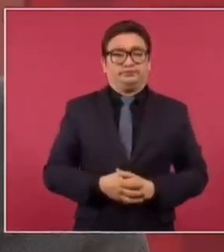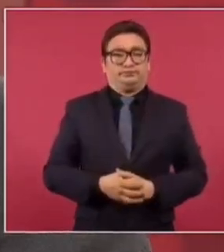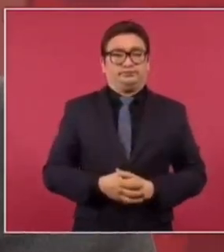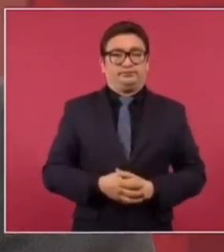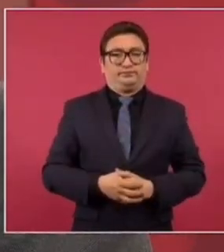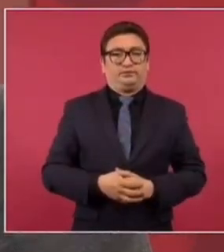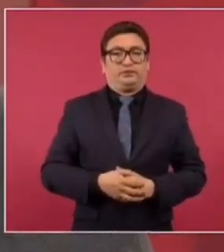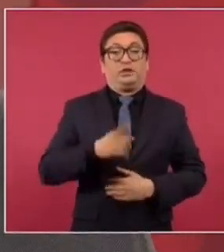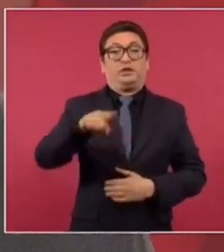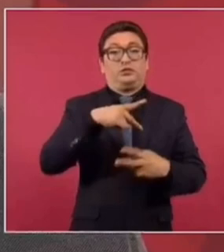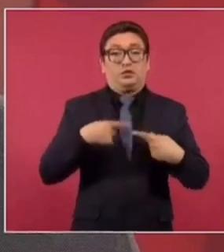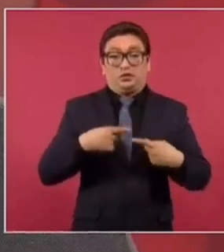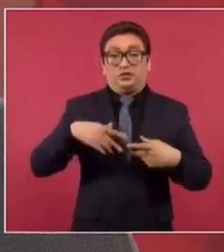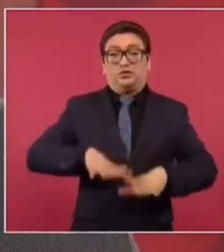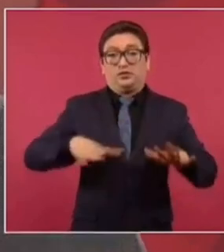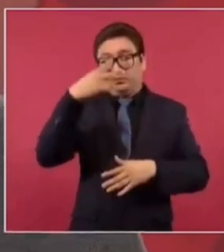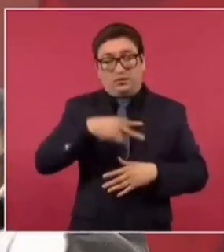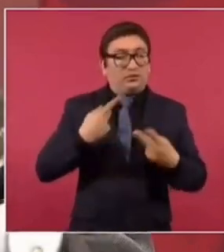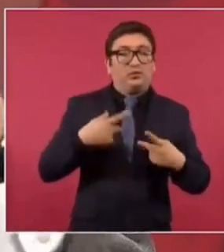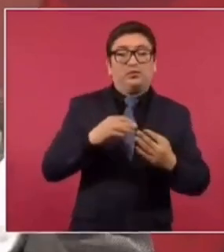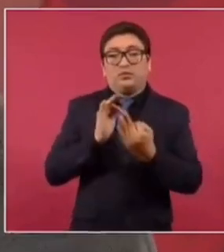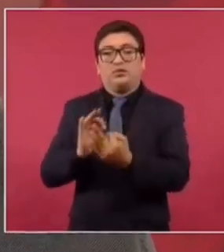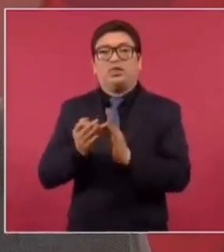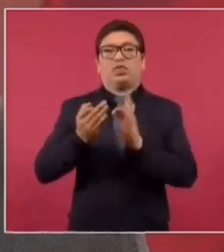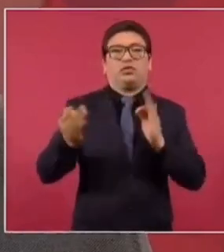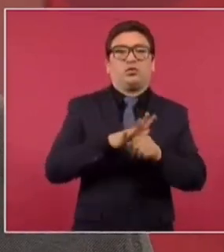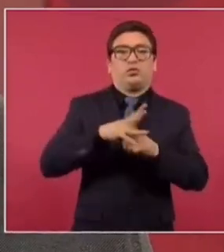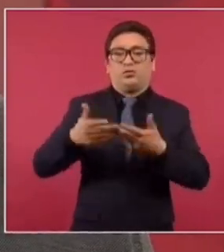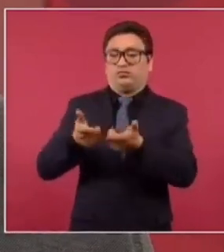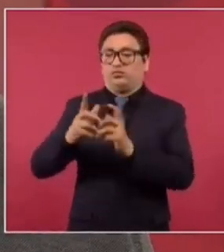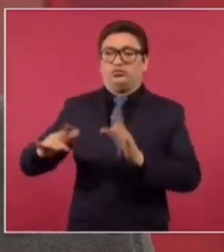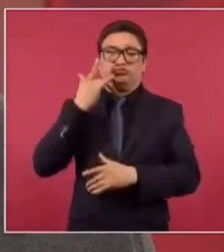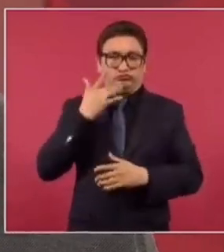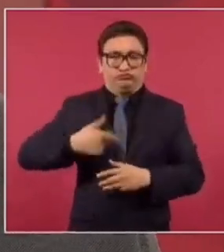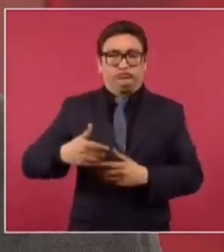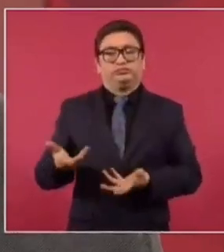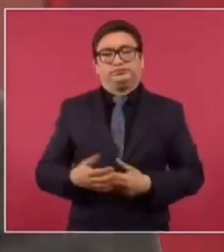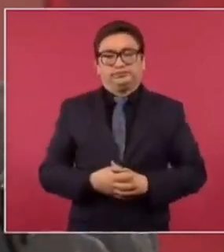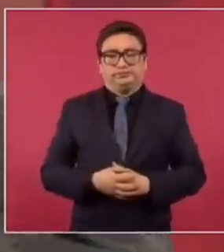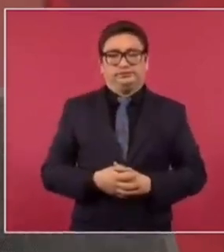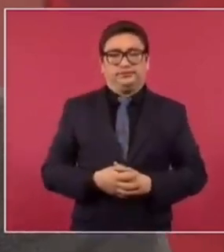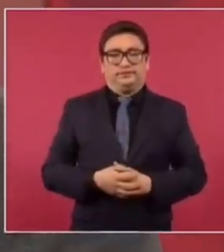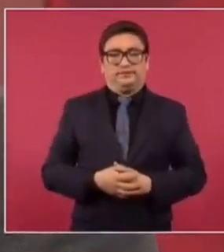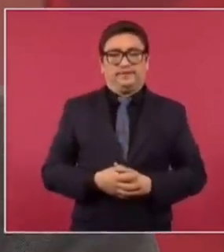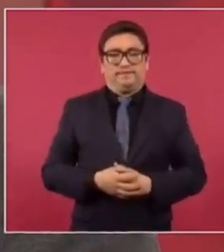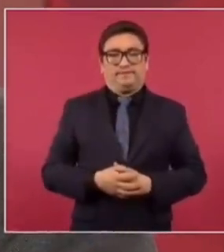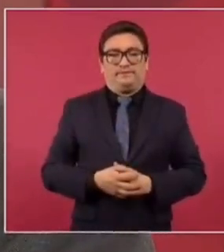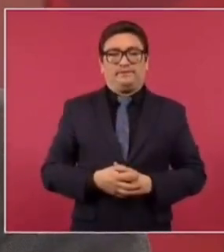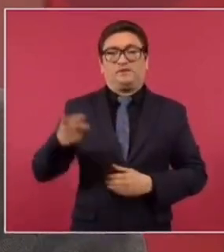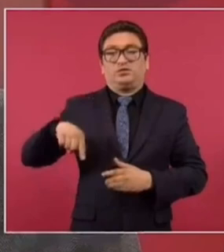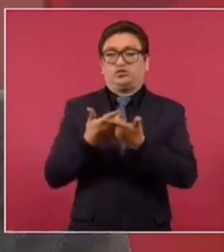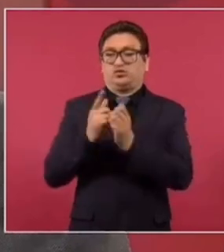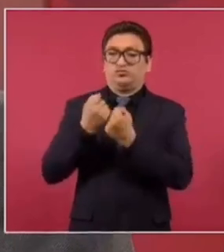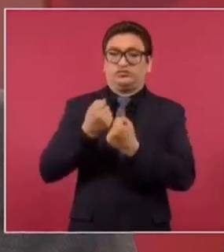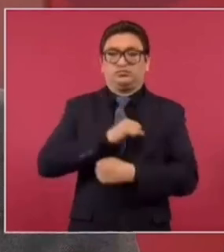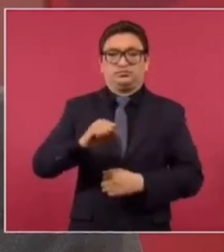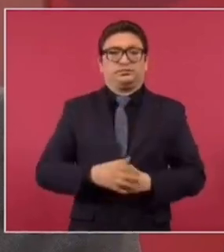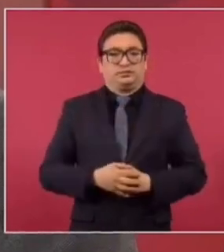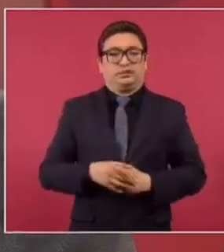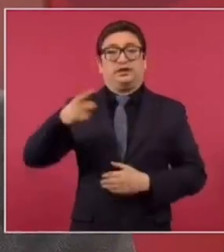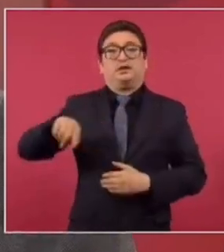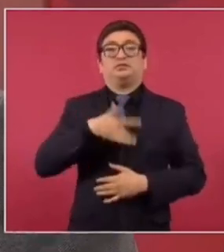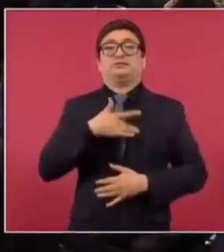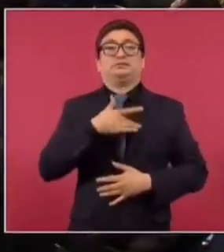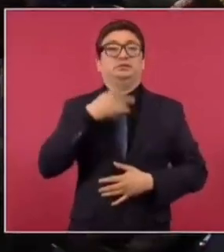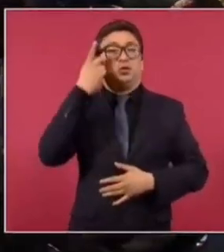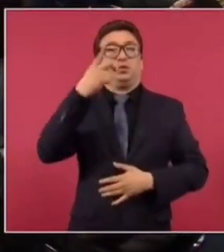qué cercanos están al pueblo de México y qué distantes están de la oligarquía y de la banda de malhechores que